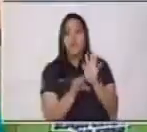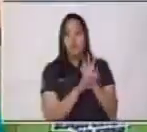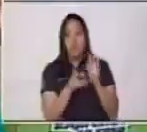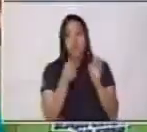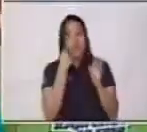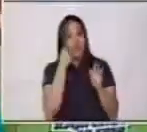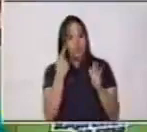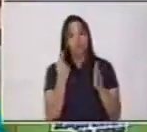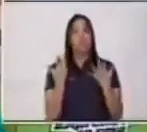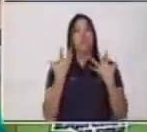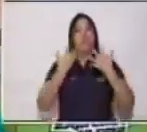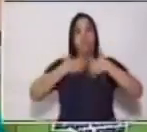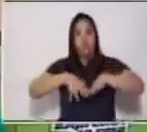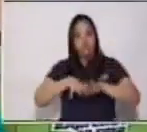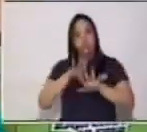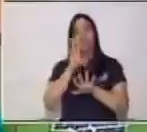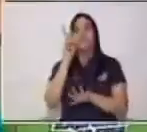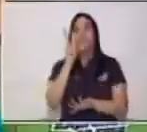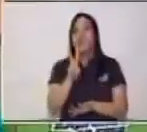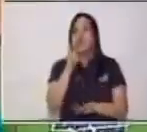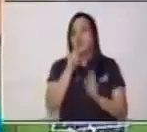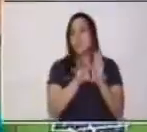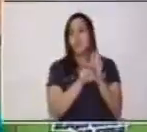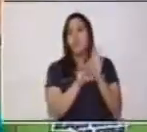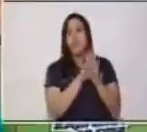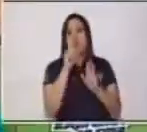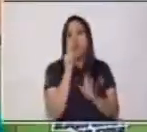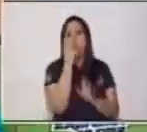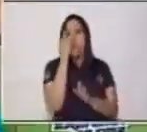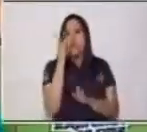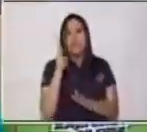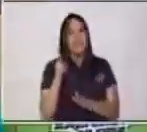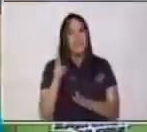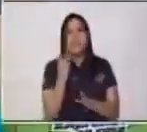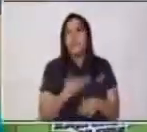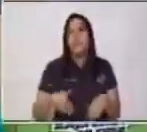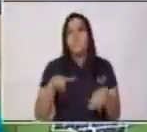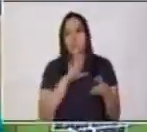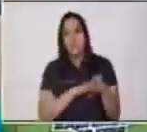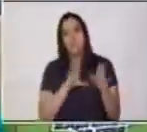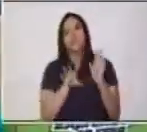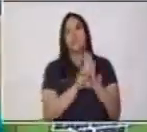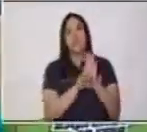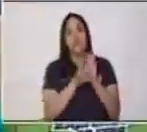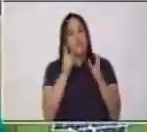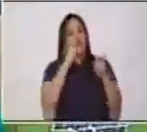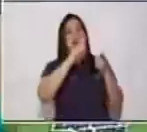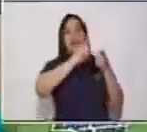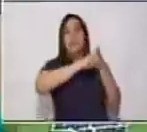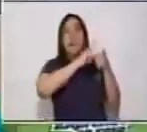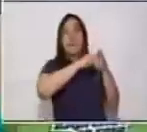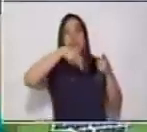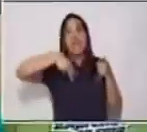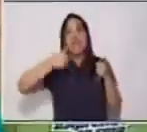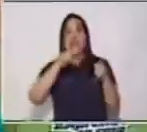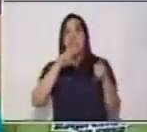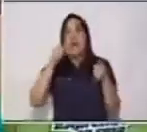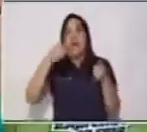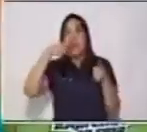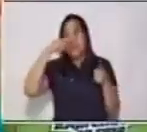combinadas estas tramas textuales, pero siempre una va a predominar sobre las otras. Tenemos primero la trama